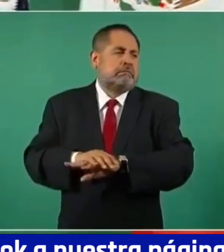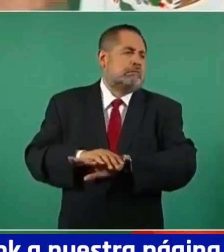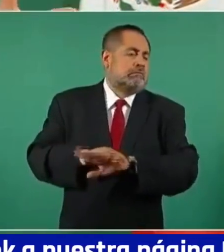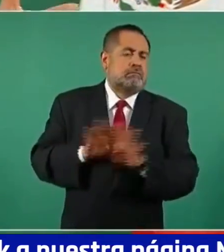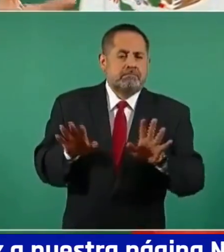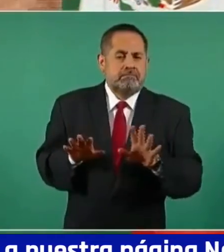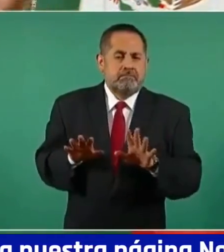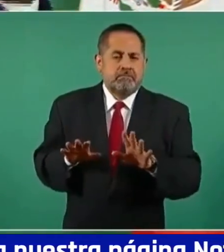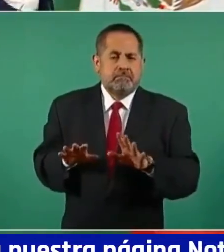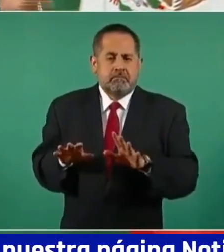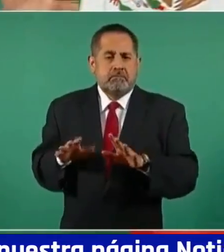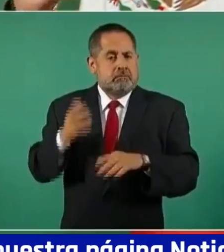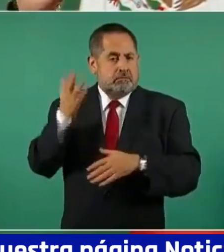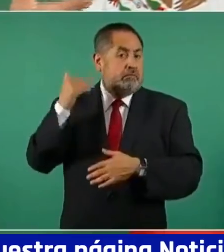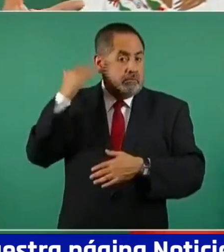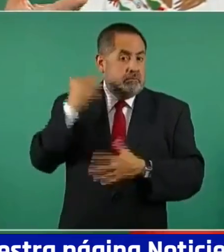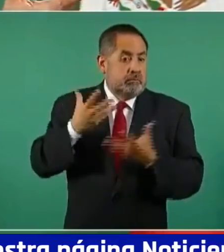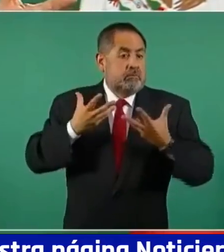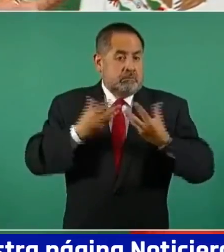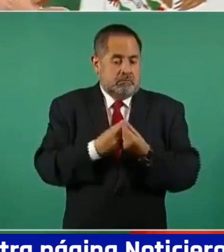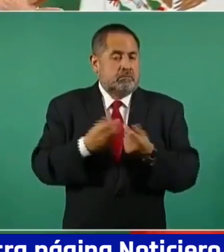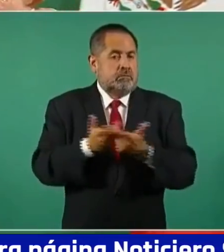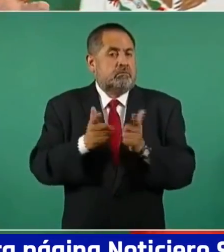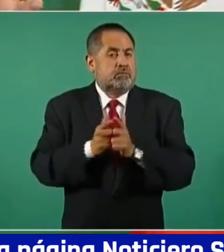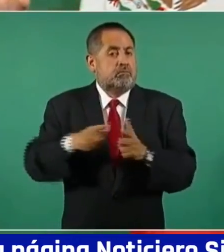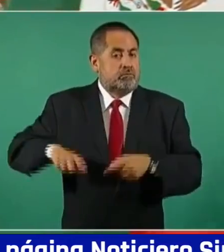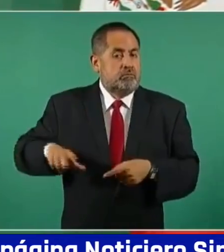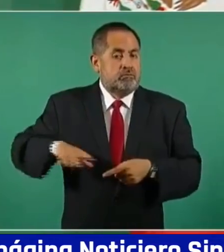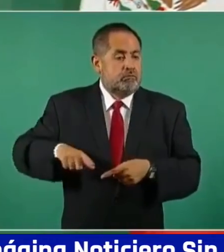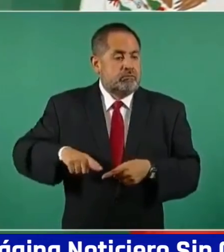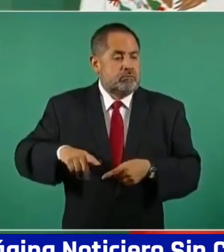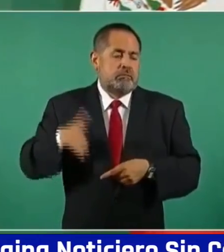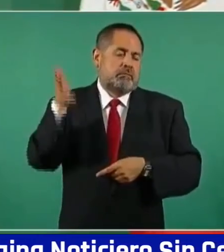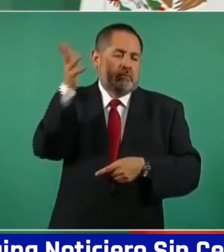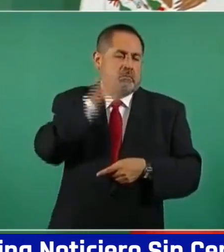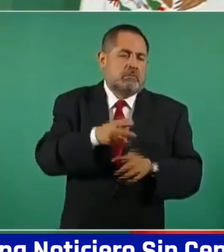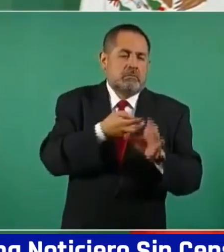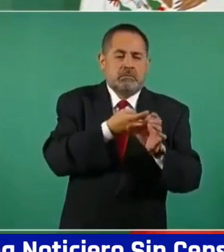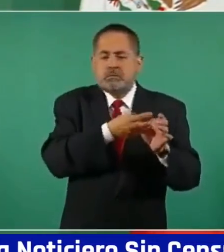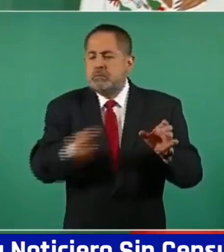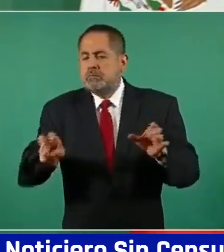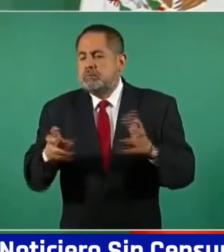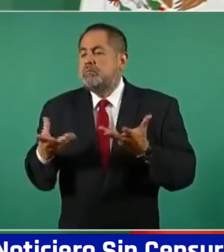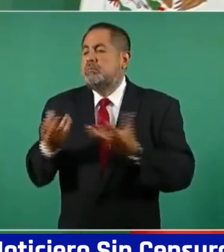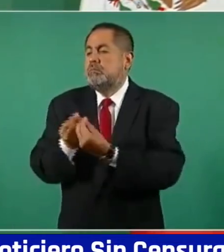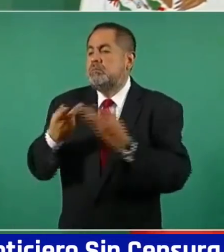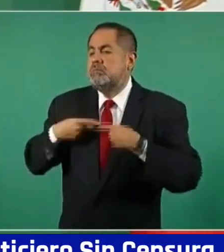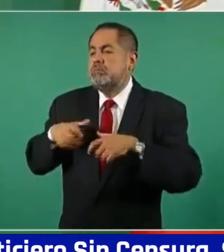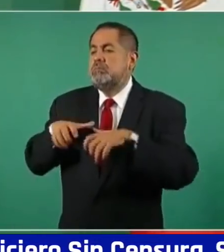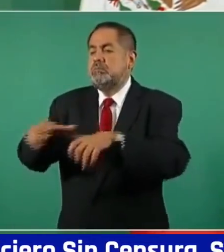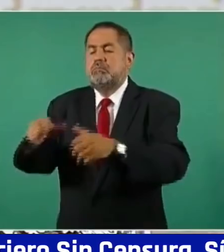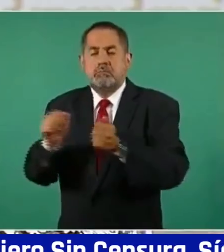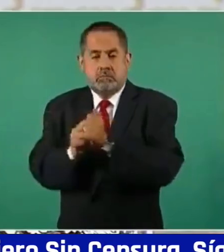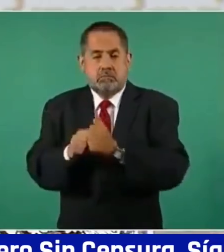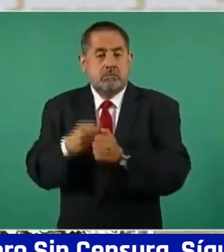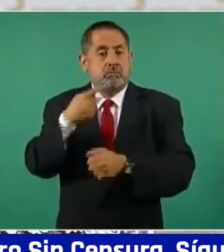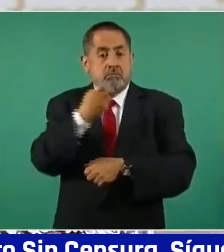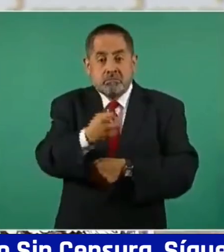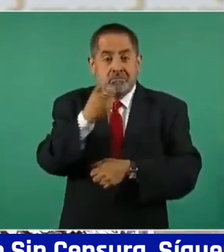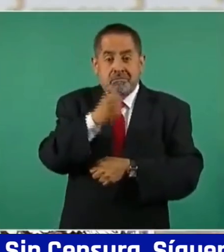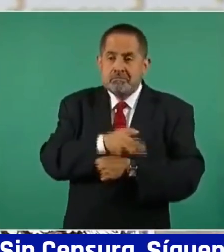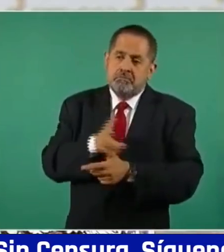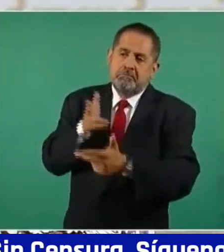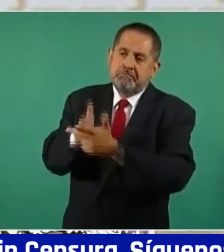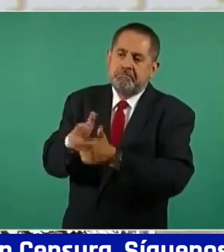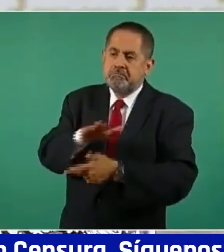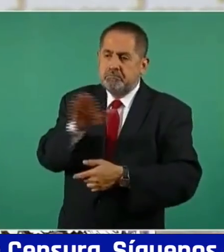pasó de tener posturas conservadoras a estar del lado del pueblo, al grado que por eso lo asesinaron.